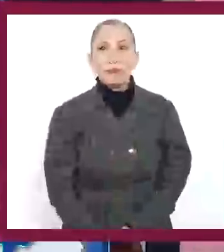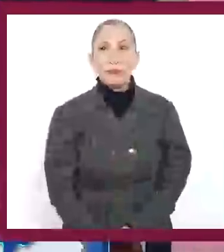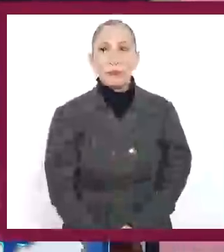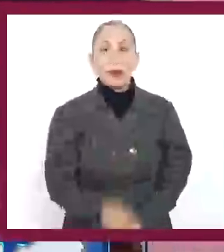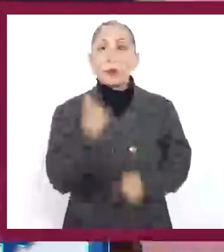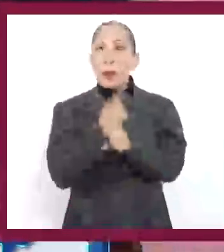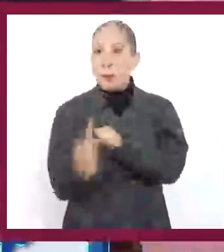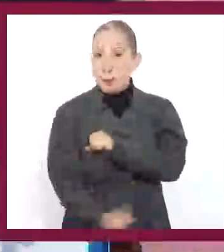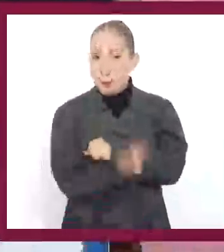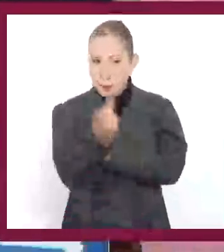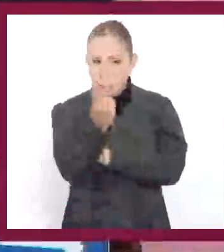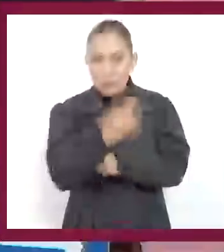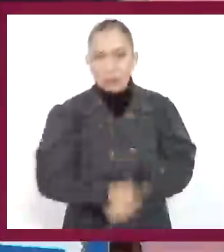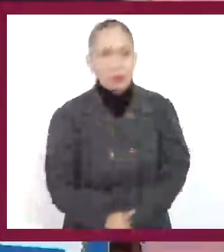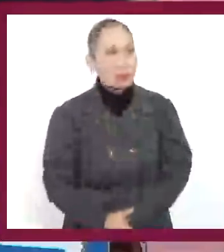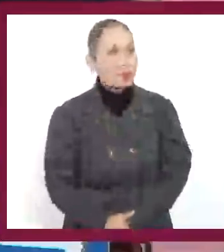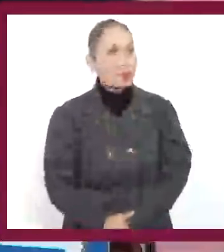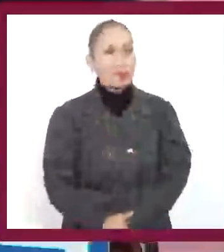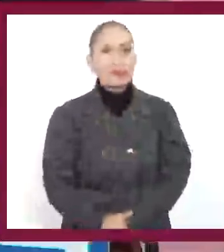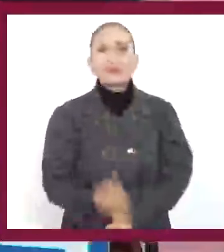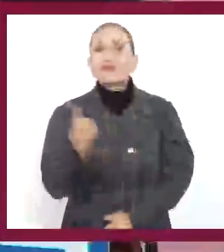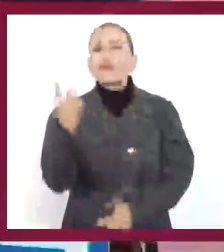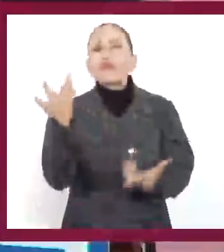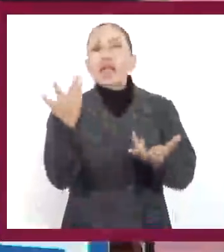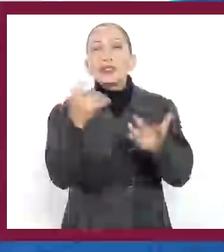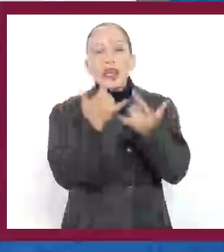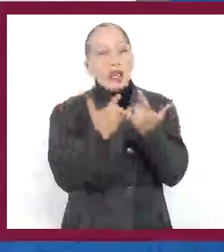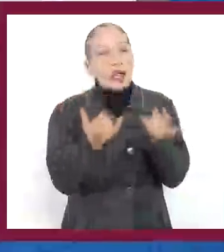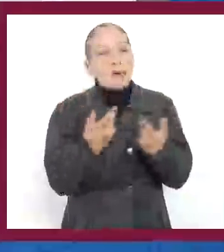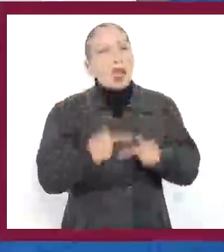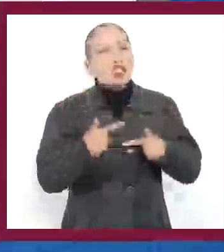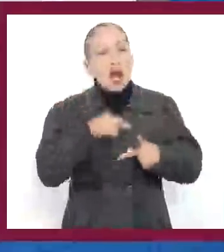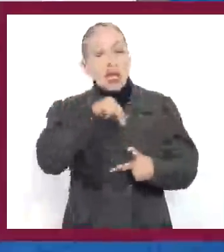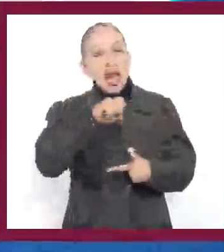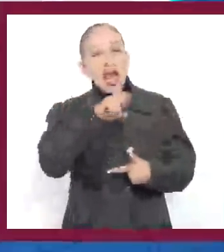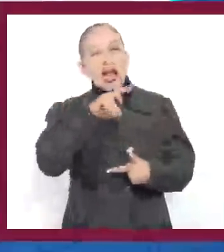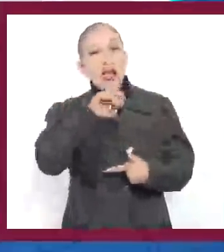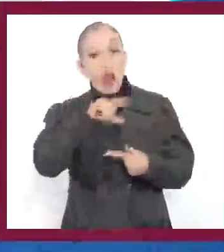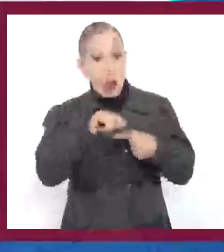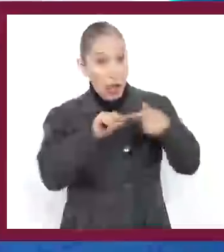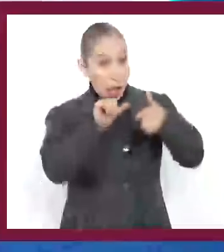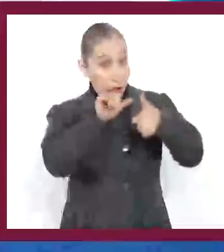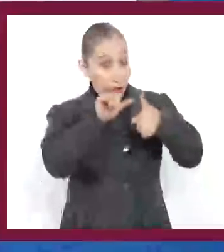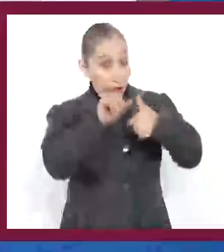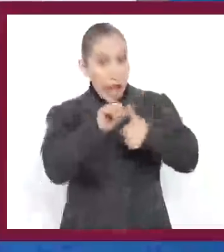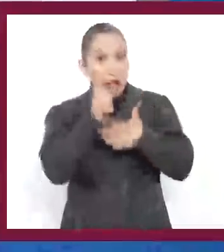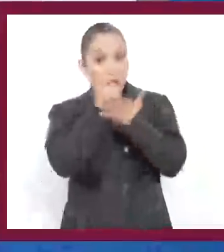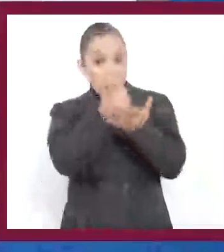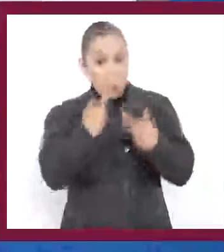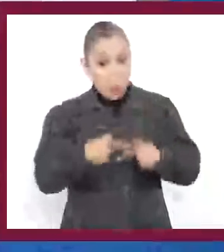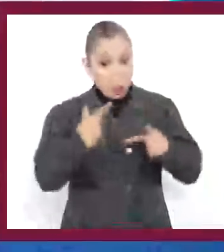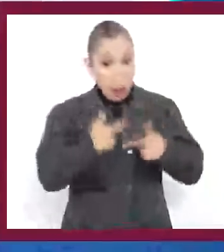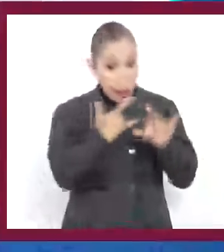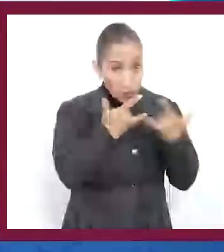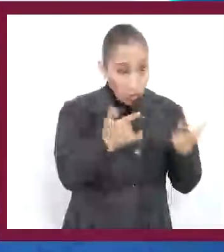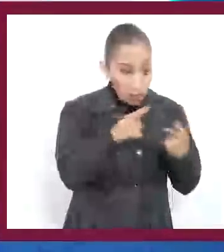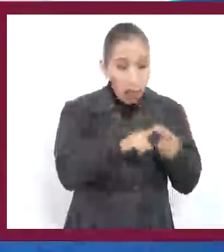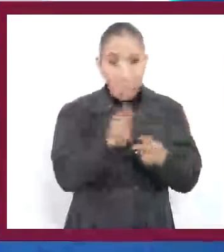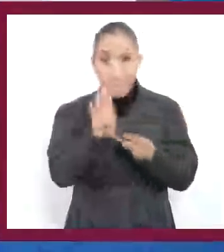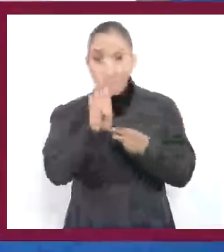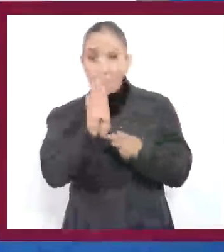¡Comenzamos! Primera pregunta. ¿Qué hace un narrador? A. Ayuda al protagonista.